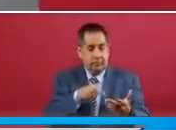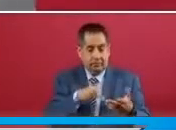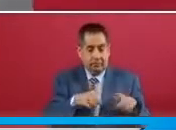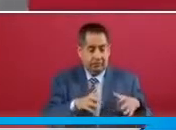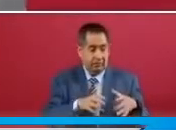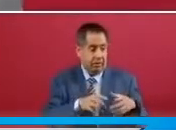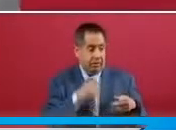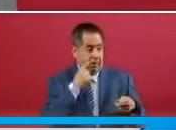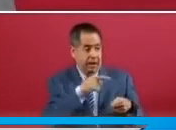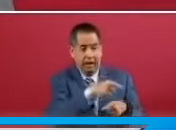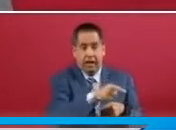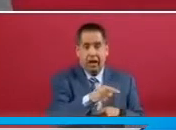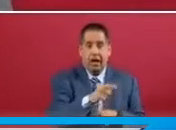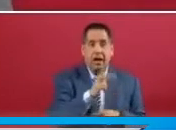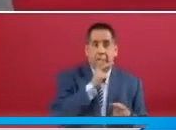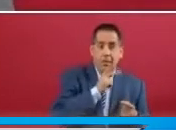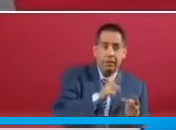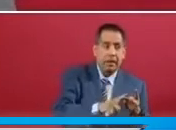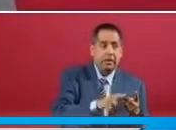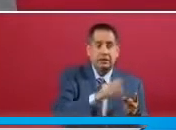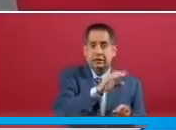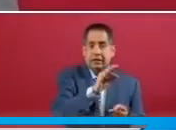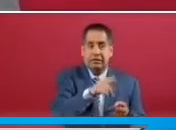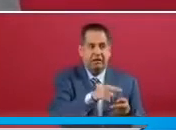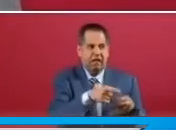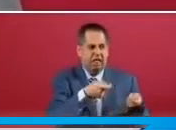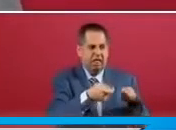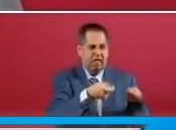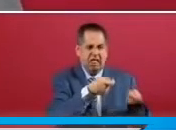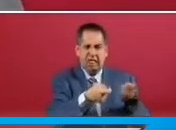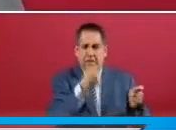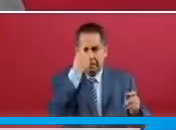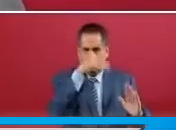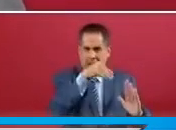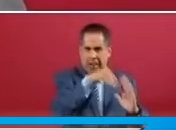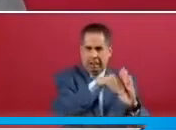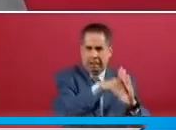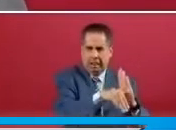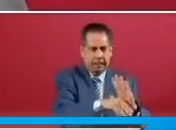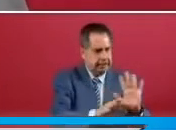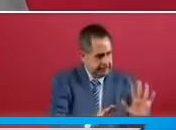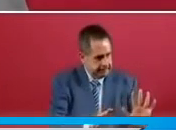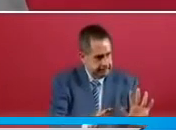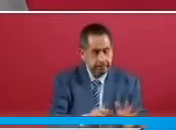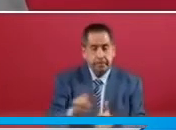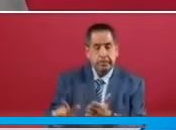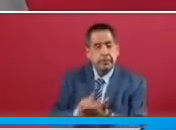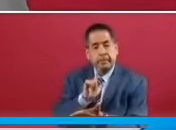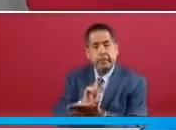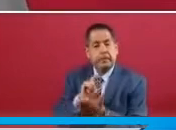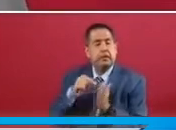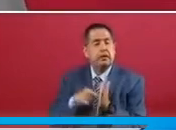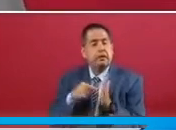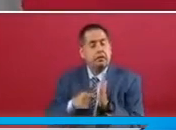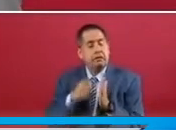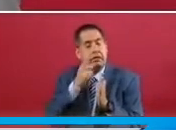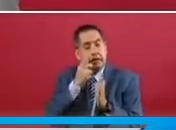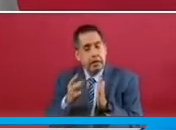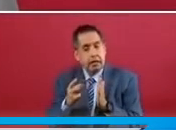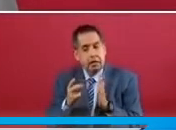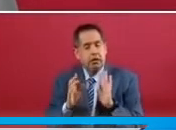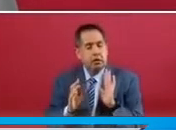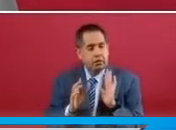debilitar a Pemex y a la Comisión Federal de Electricidad. Esos organismos estaban tomados. Se renovarán ya que han